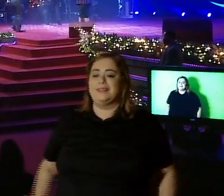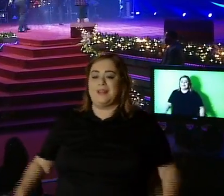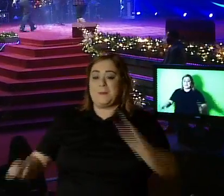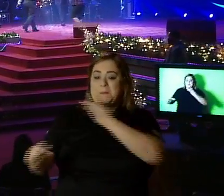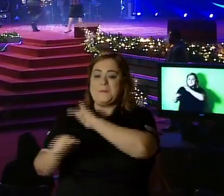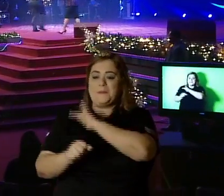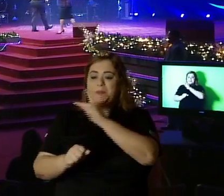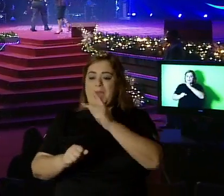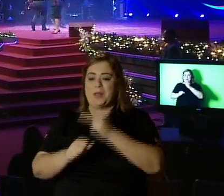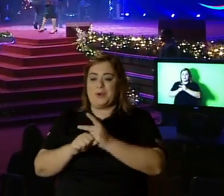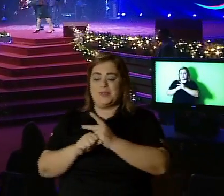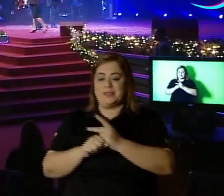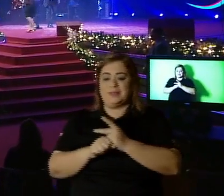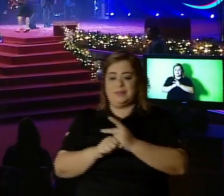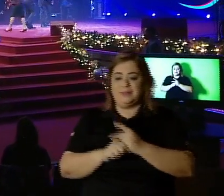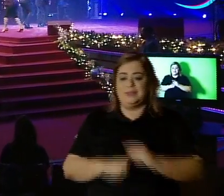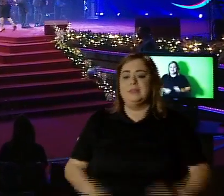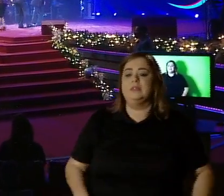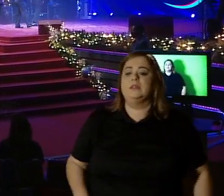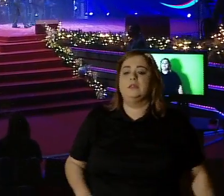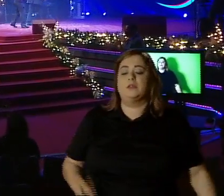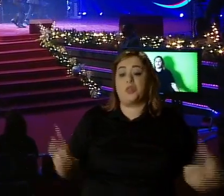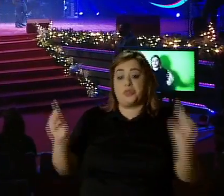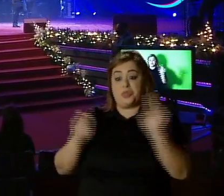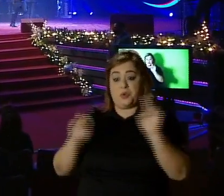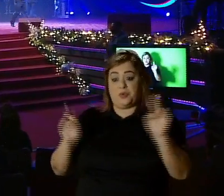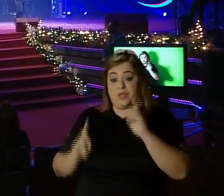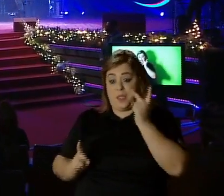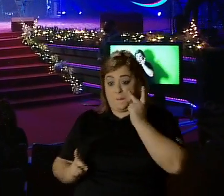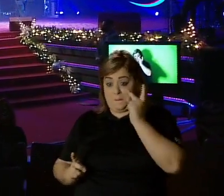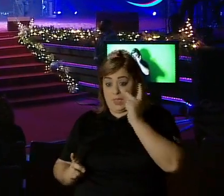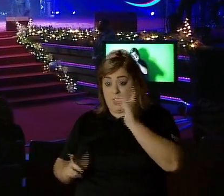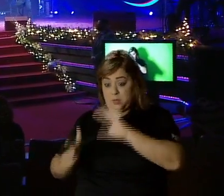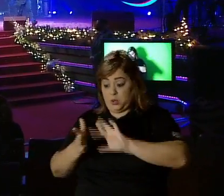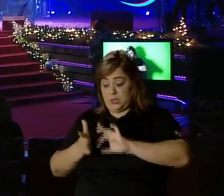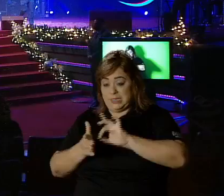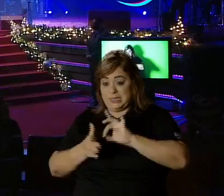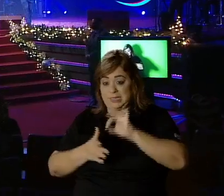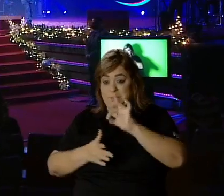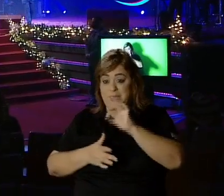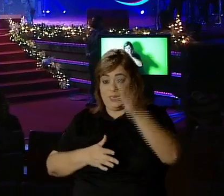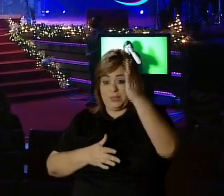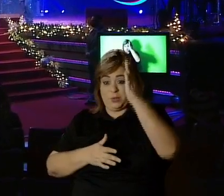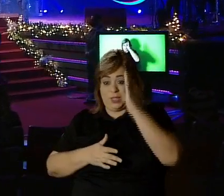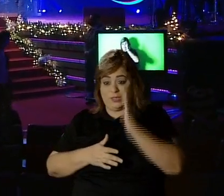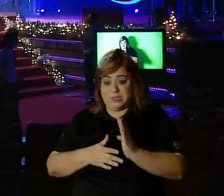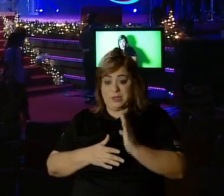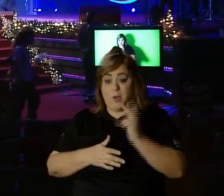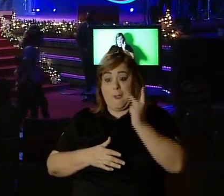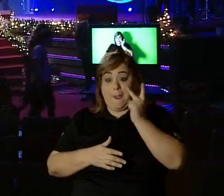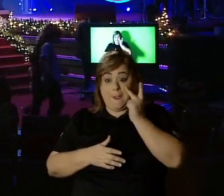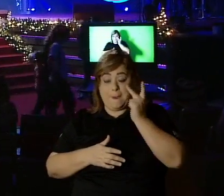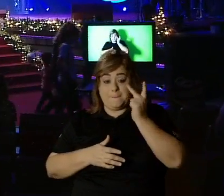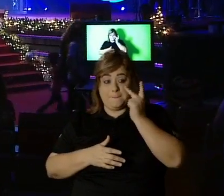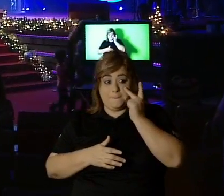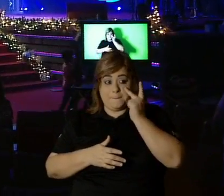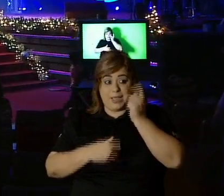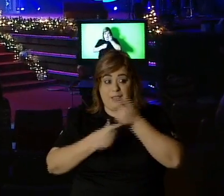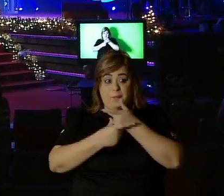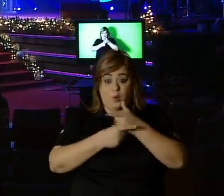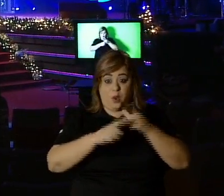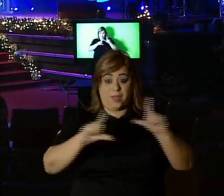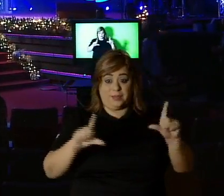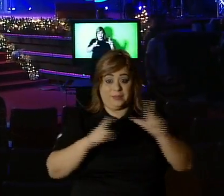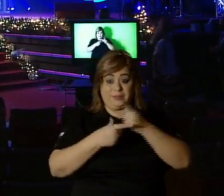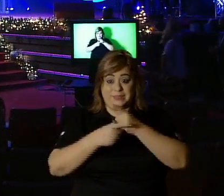Poderoso. Donde está el Espíritu de Dios hay libertad. Nosotros vinimos a adorar al Rey,